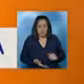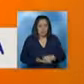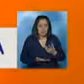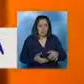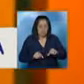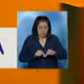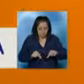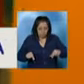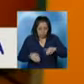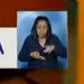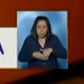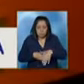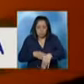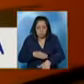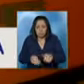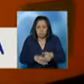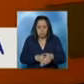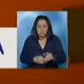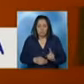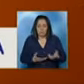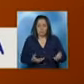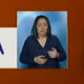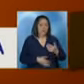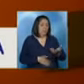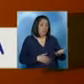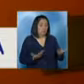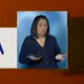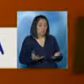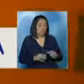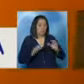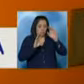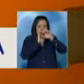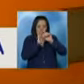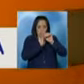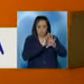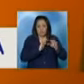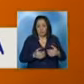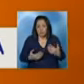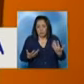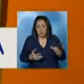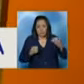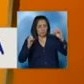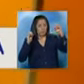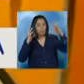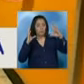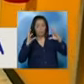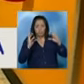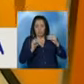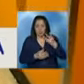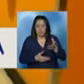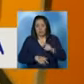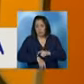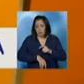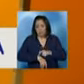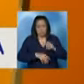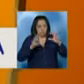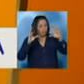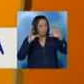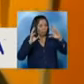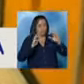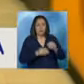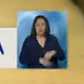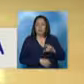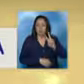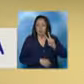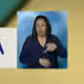los filos de los escalones y no tropezar, ¿no? Teniendo en cuenta que estamos en un cine y, bueno, por lo general la iluminación es baja. Este cine en hora punta no debe tener menos de